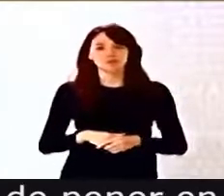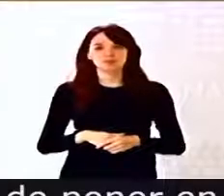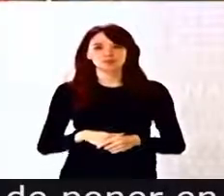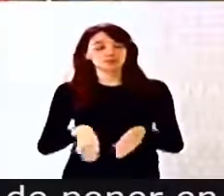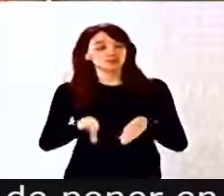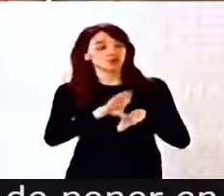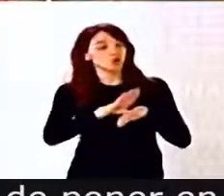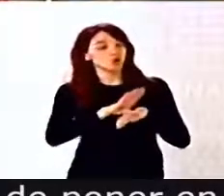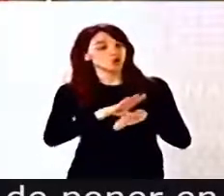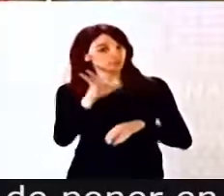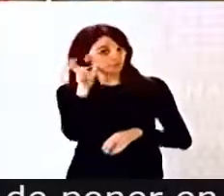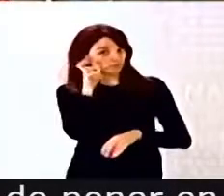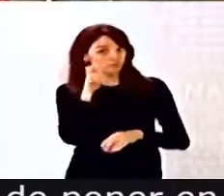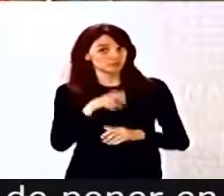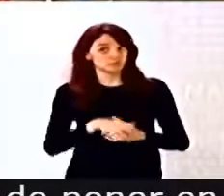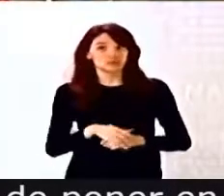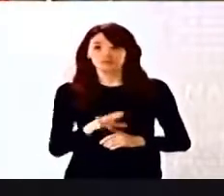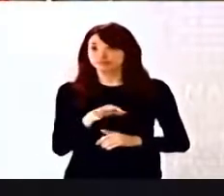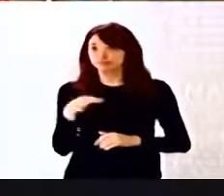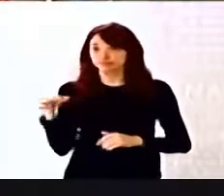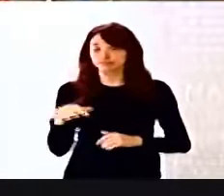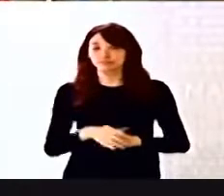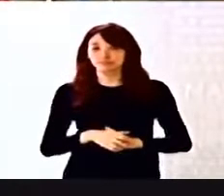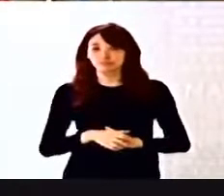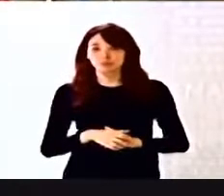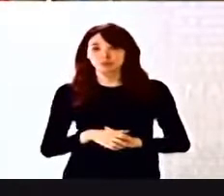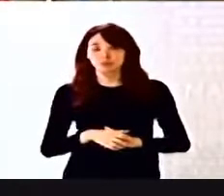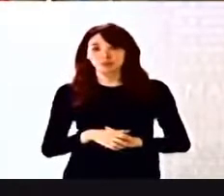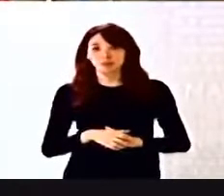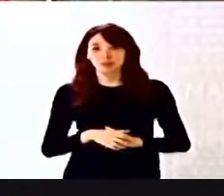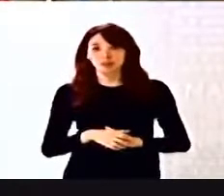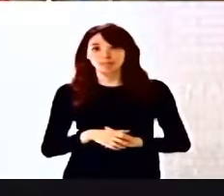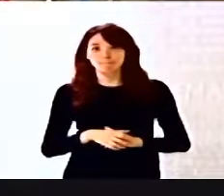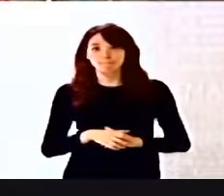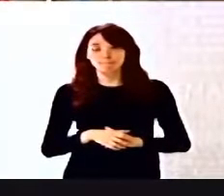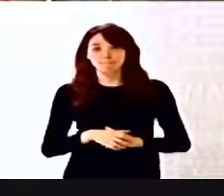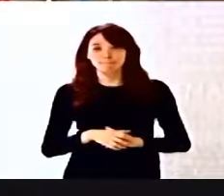Consejero, ¿me escuchan? Perfectamente. No.